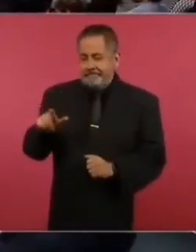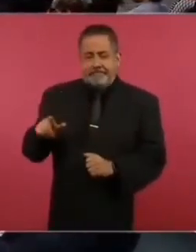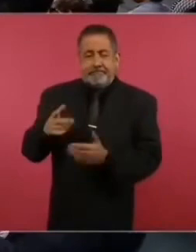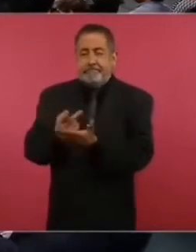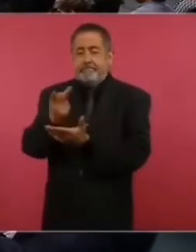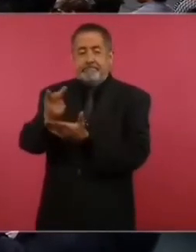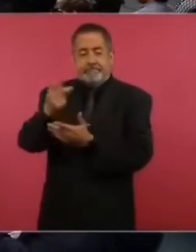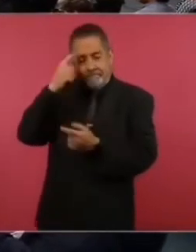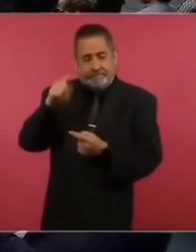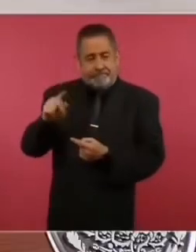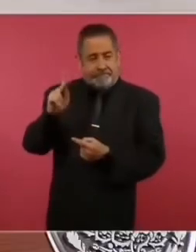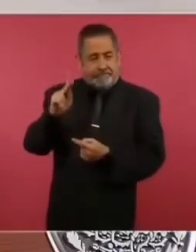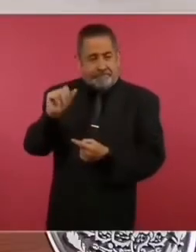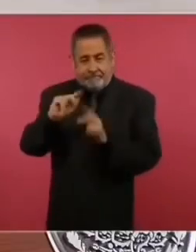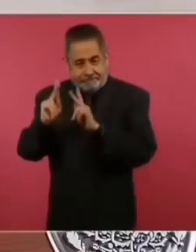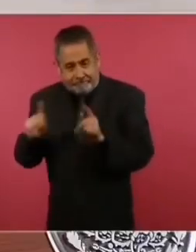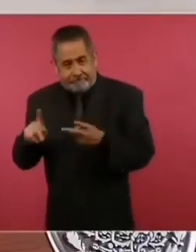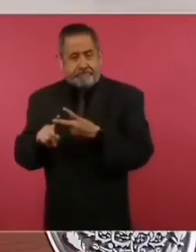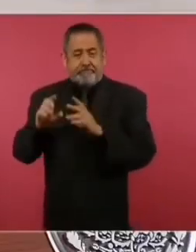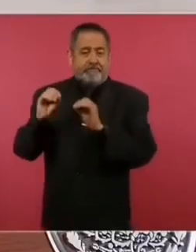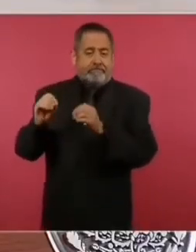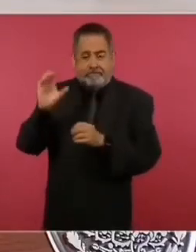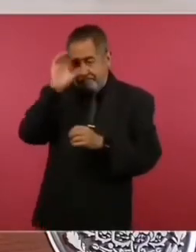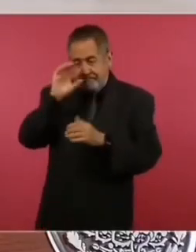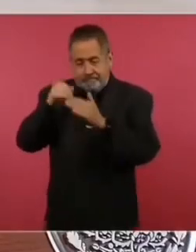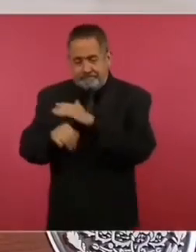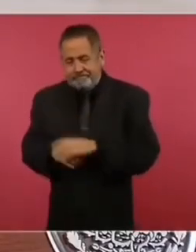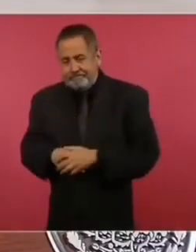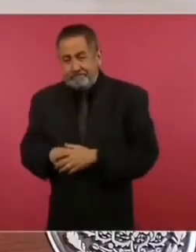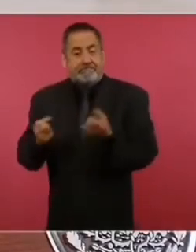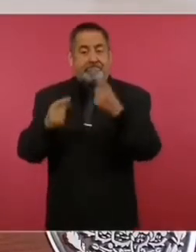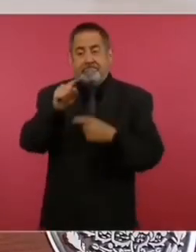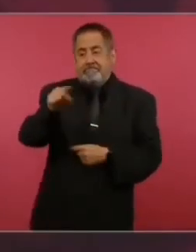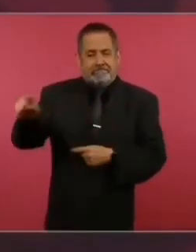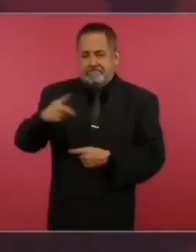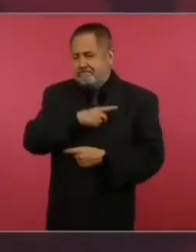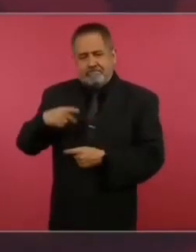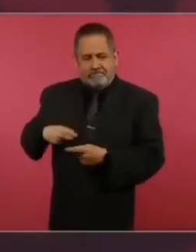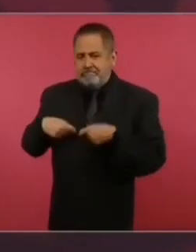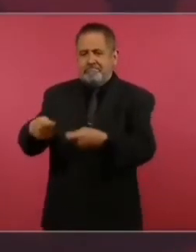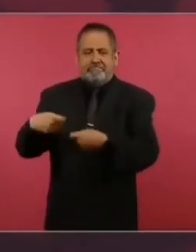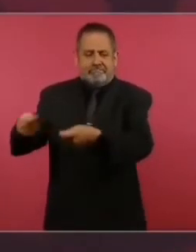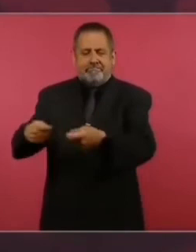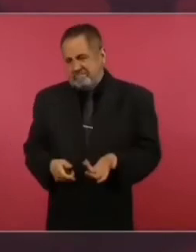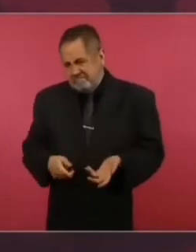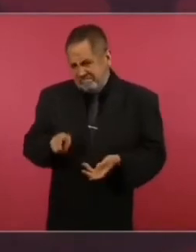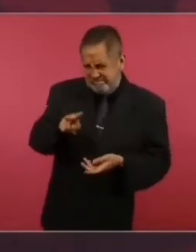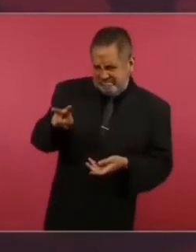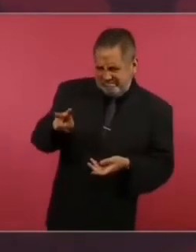hay algunos que no merecían recibirlos.